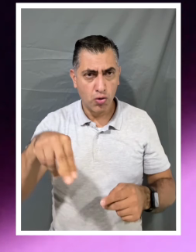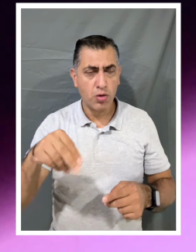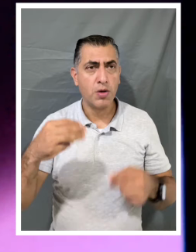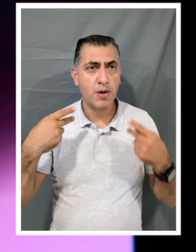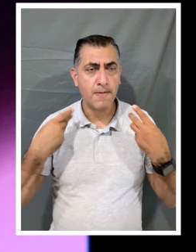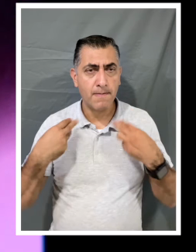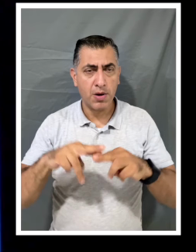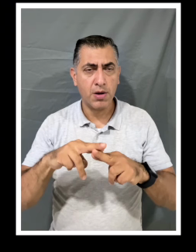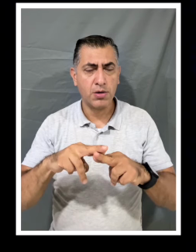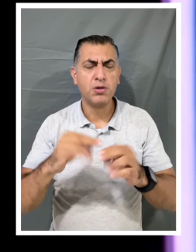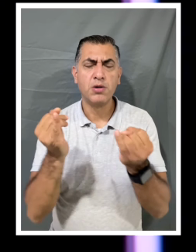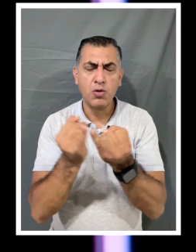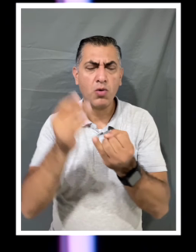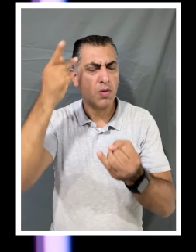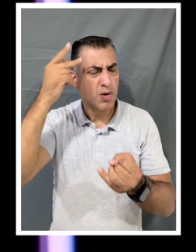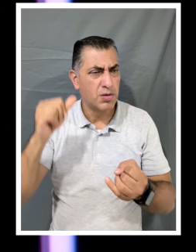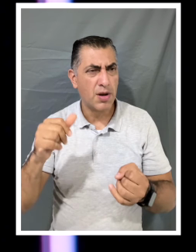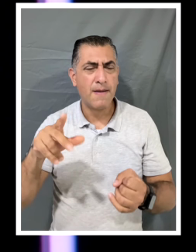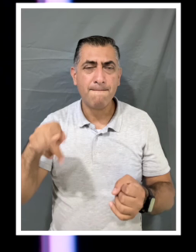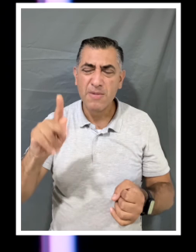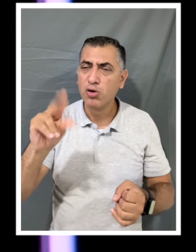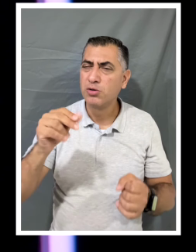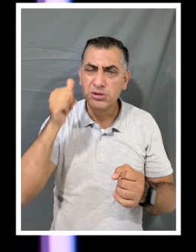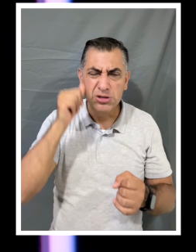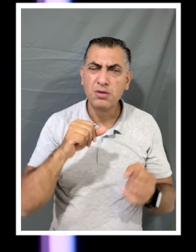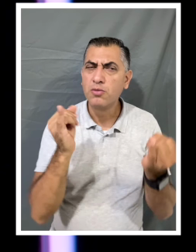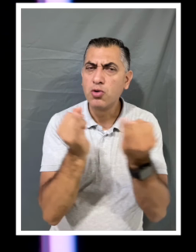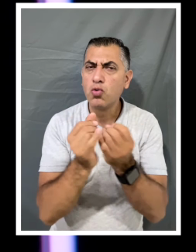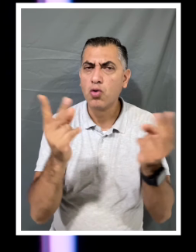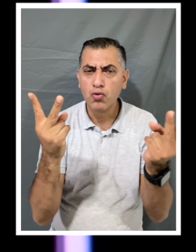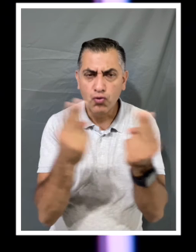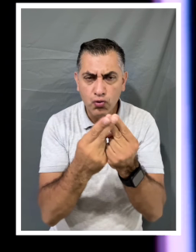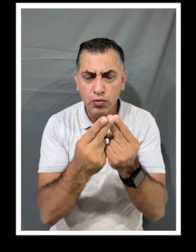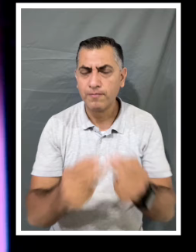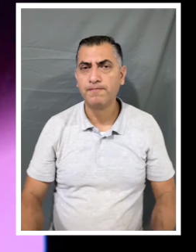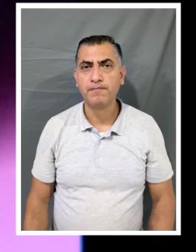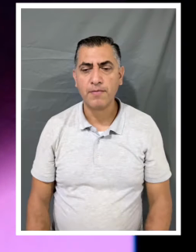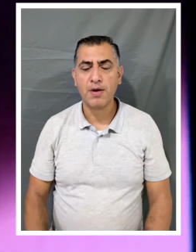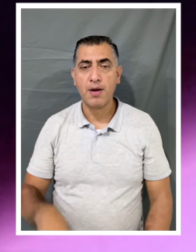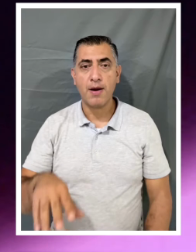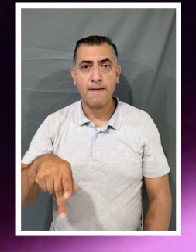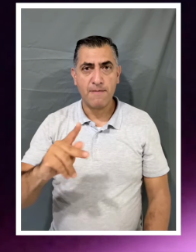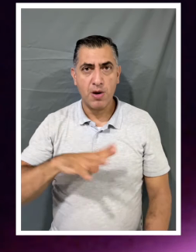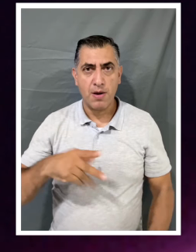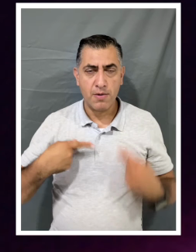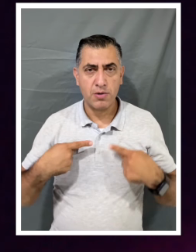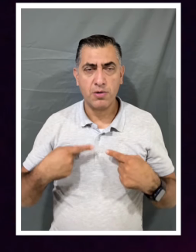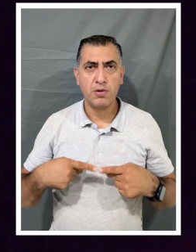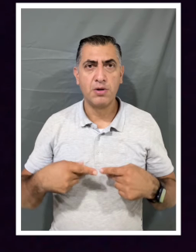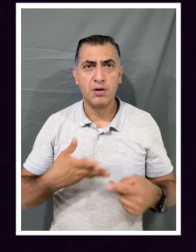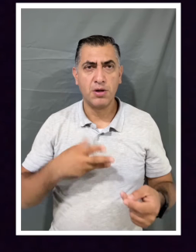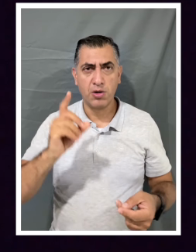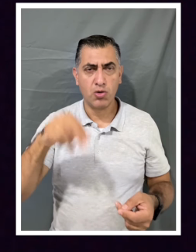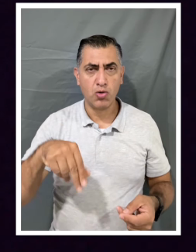pastor y quien tiene Don de pastor también tiene Don de maestro pero no siempre es así no siempre es así pero quien tiene Don de enseñanza bueno